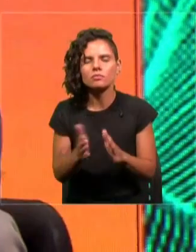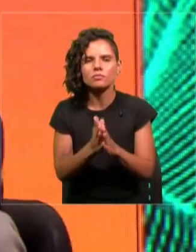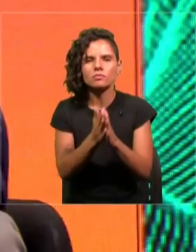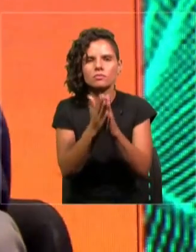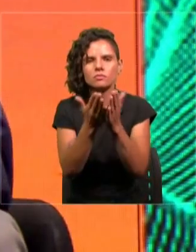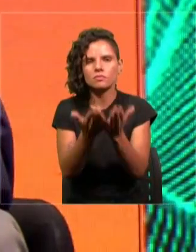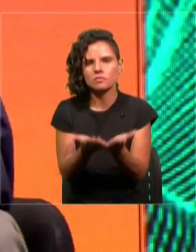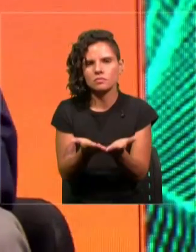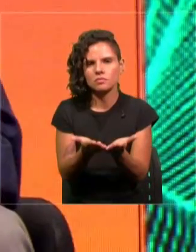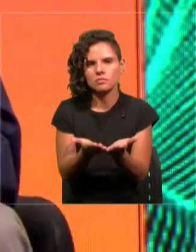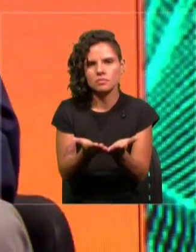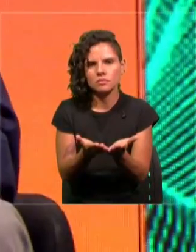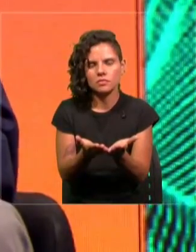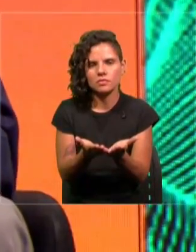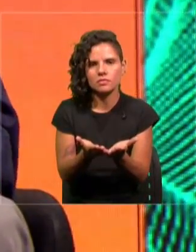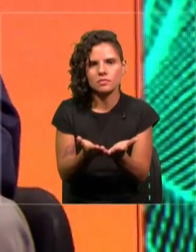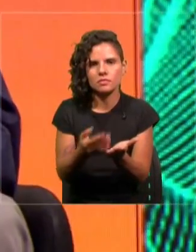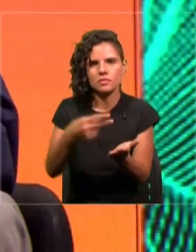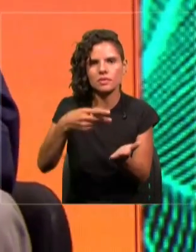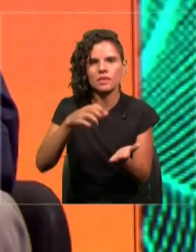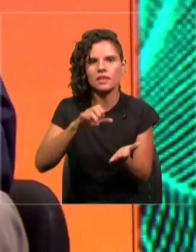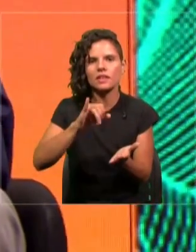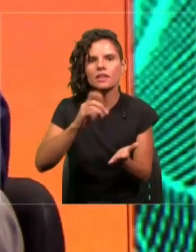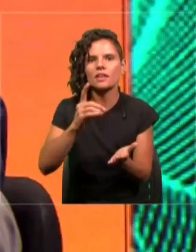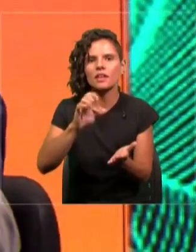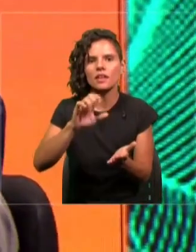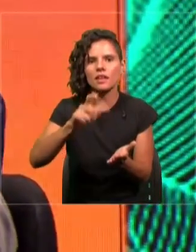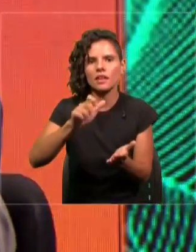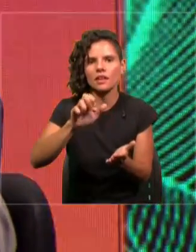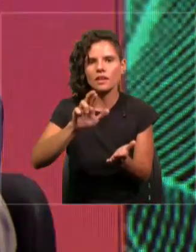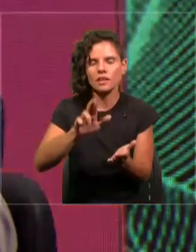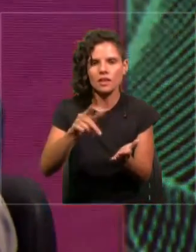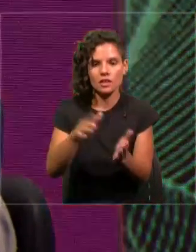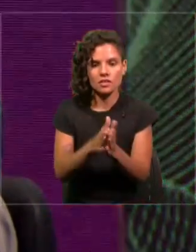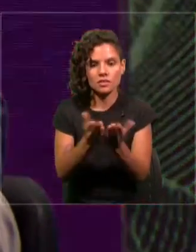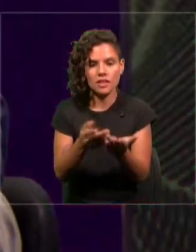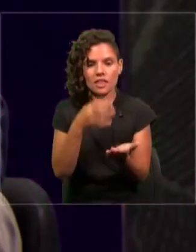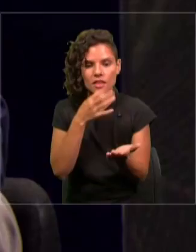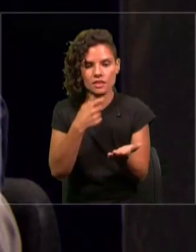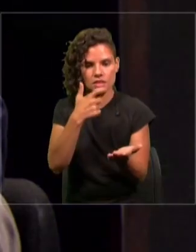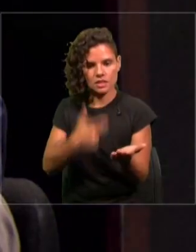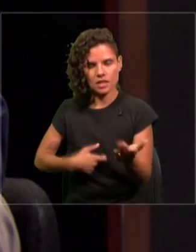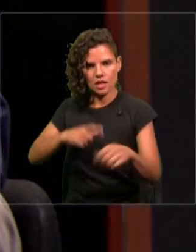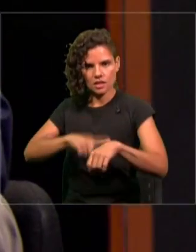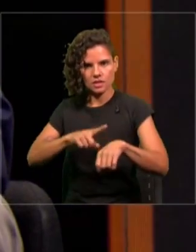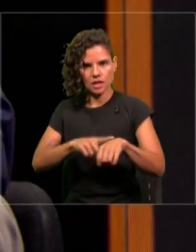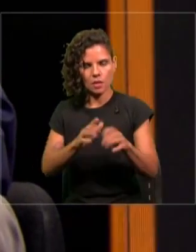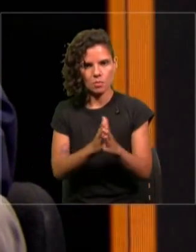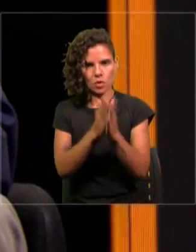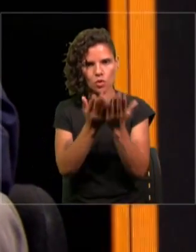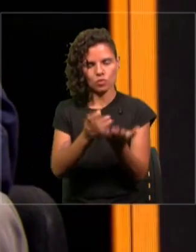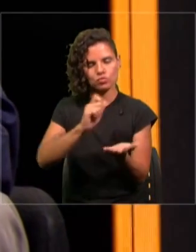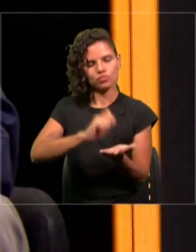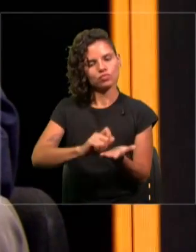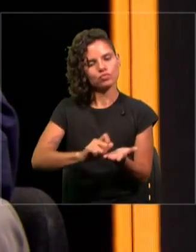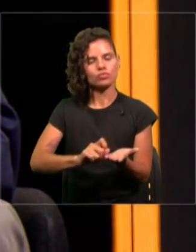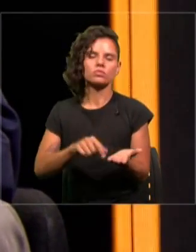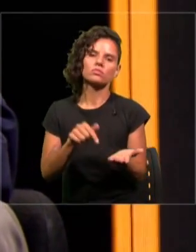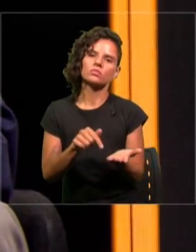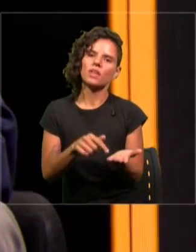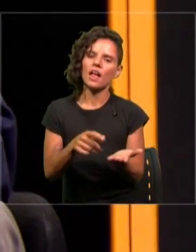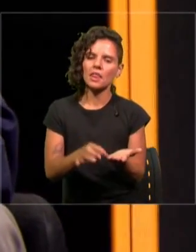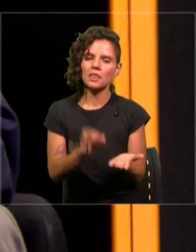Martin Heidegger en ese libro fantástico que es El ser y el tiempo. Sobre todo cuando